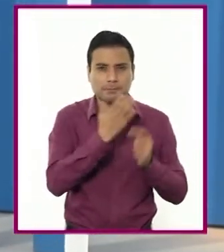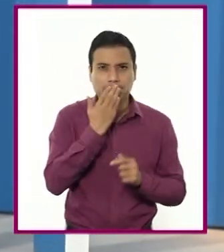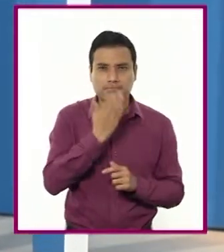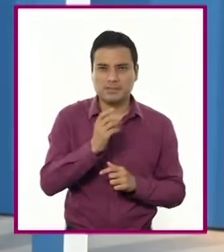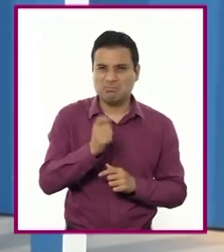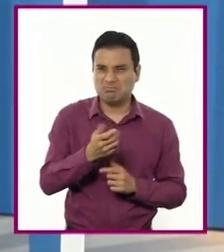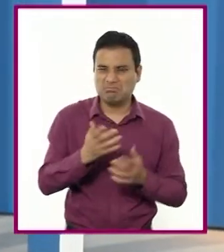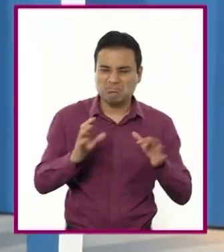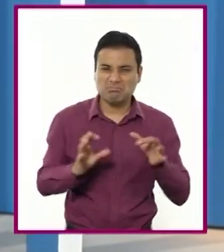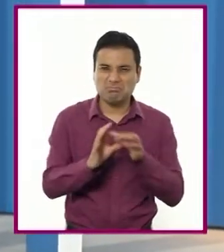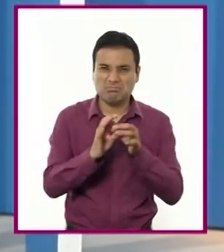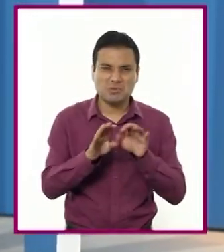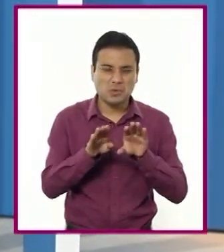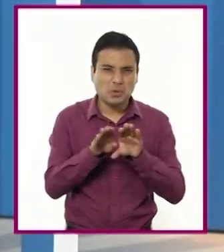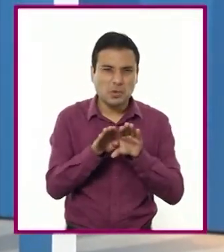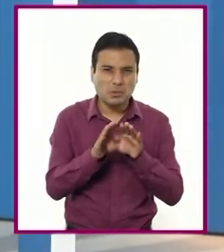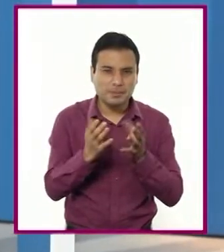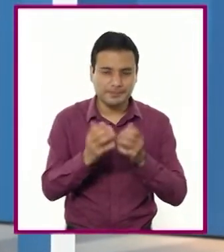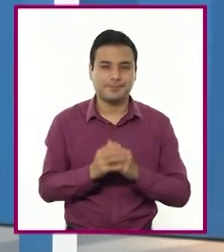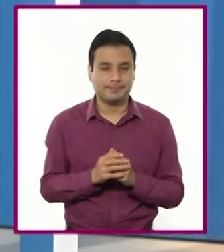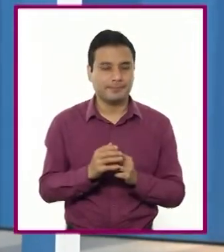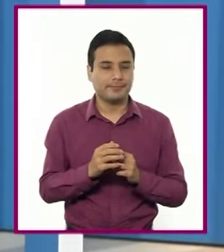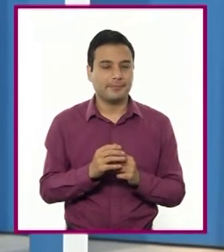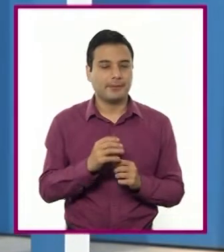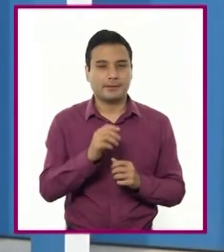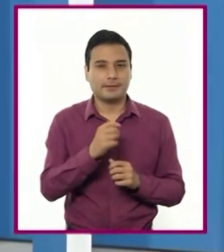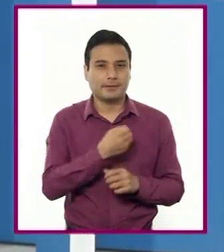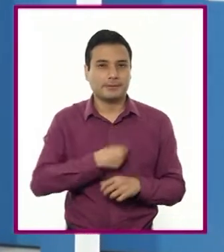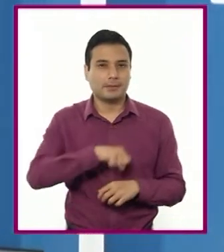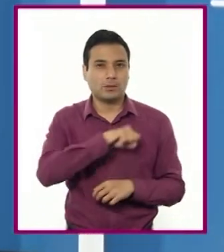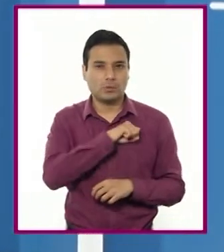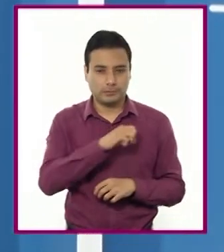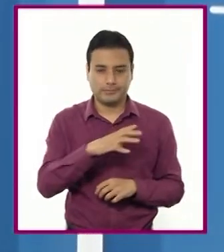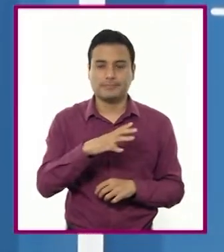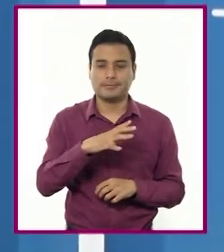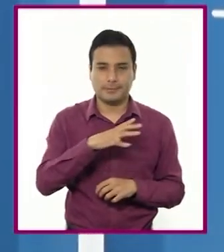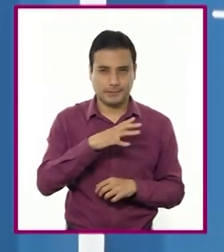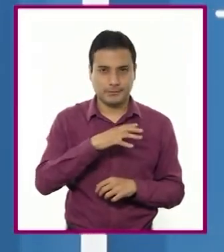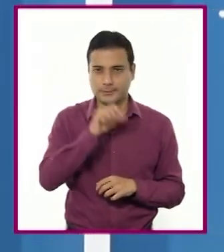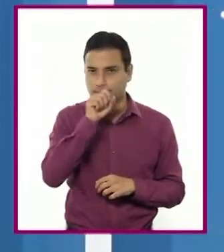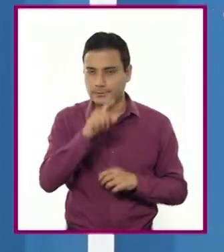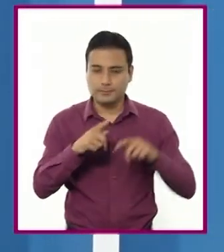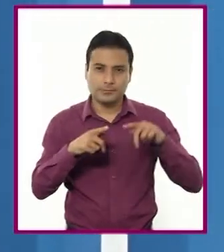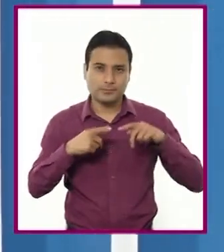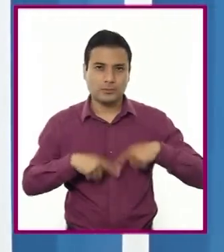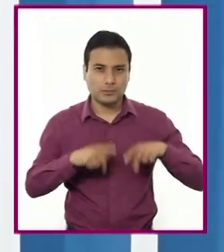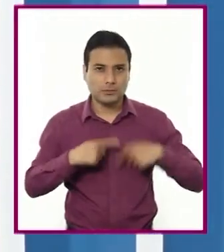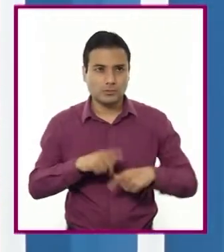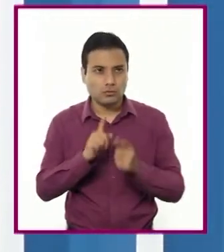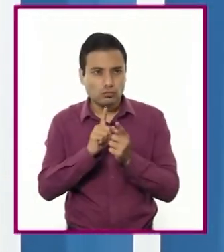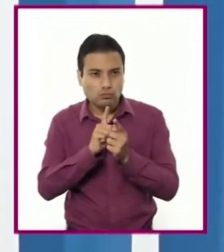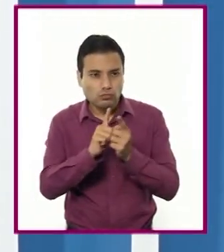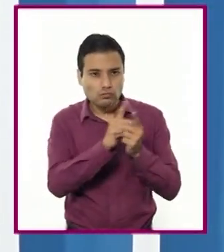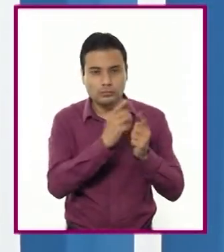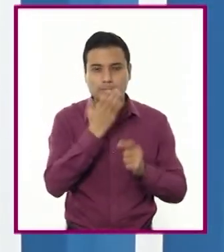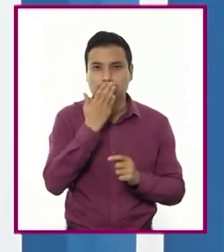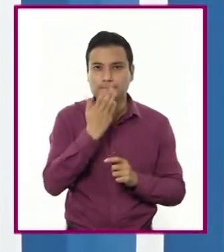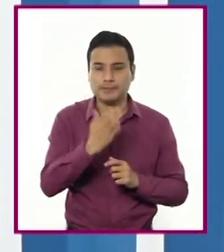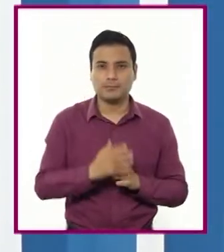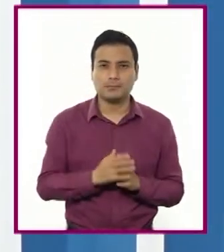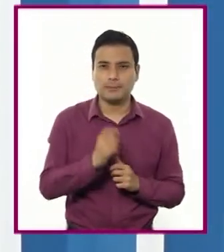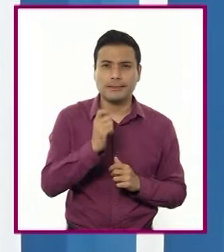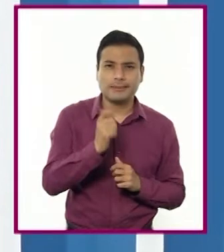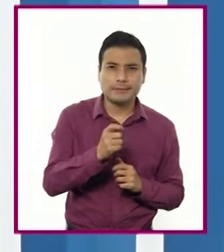los elementos de la salud integral es el bienestar social. Los determinantes sociales de la salud son todos aquellos factores